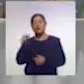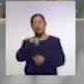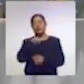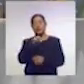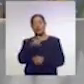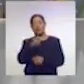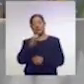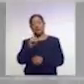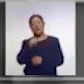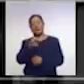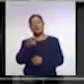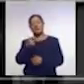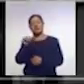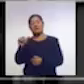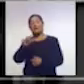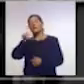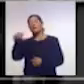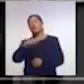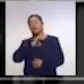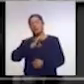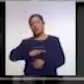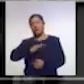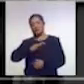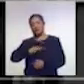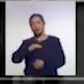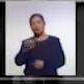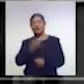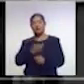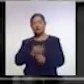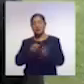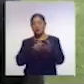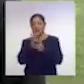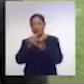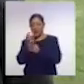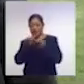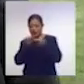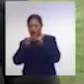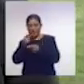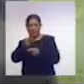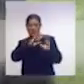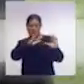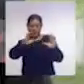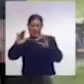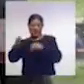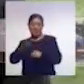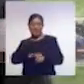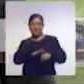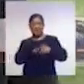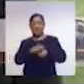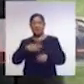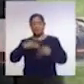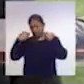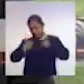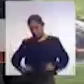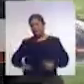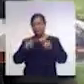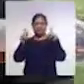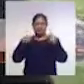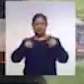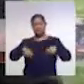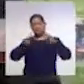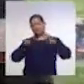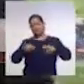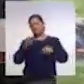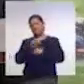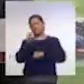posteriormente Toluca. Ahora sigue muy de cerca la preparación de las nuevas generaciones. En este caso, ser tlaxcalteca, representar a mi estado, poder hacer